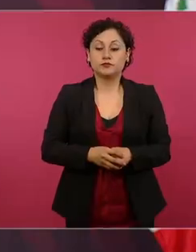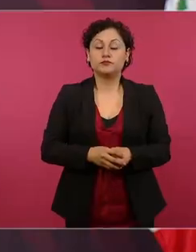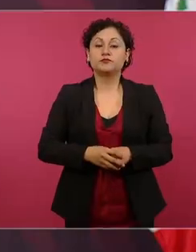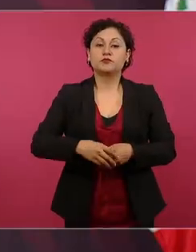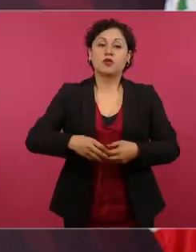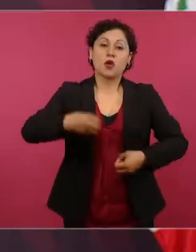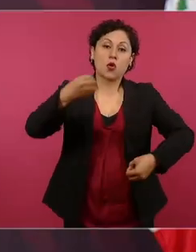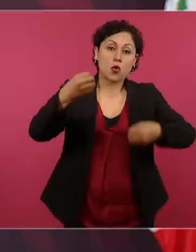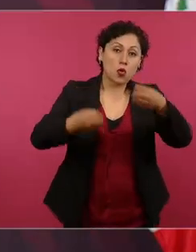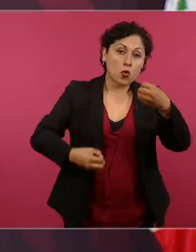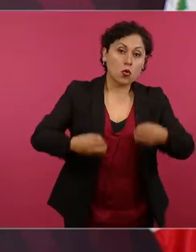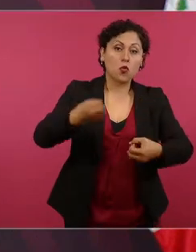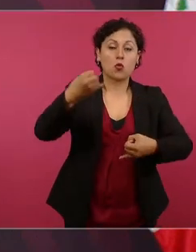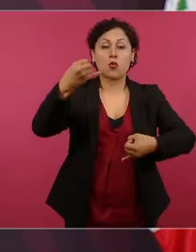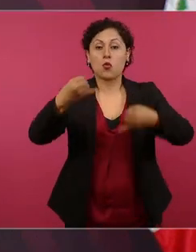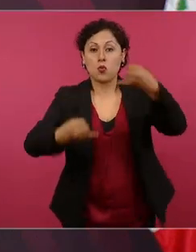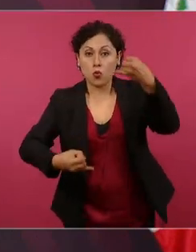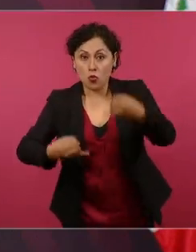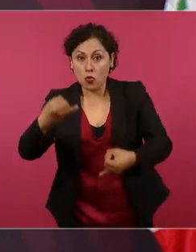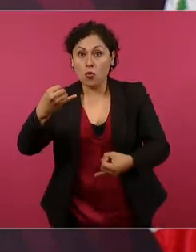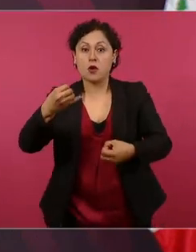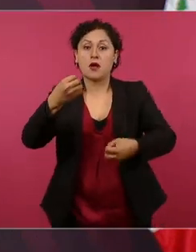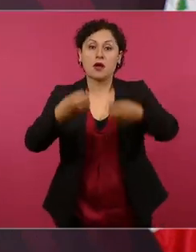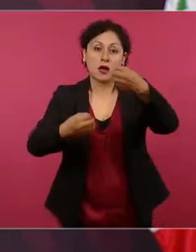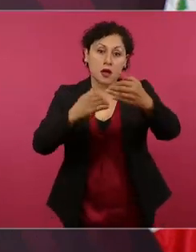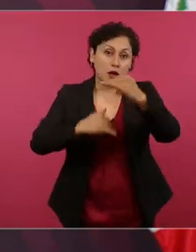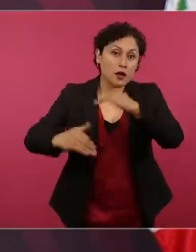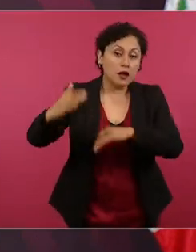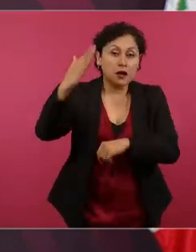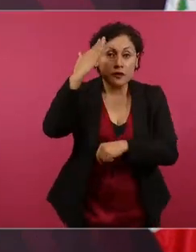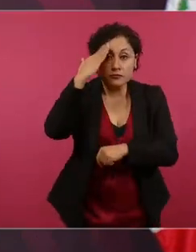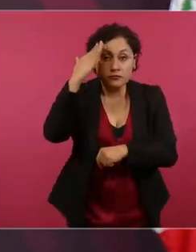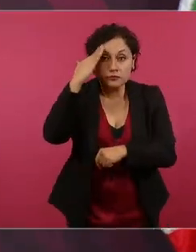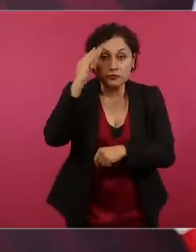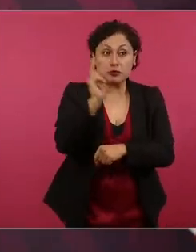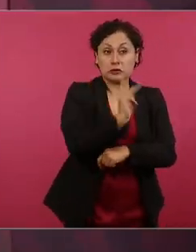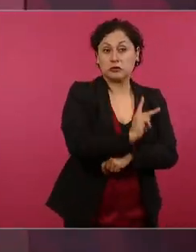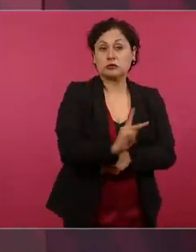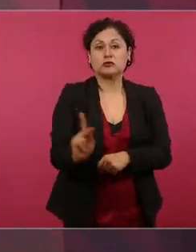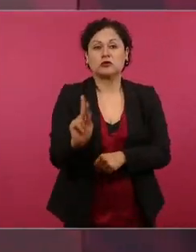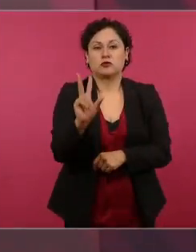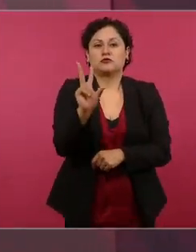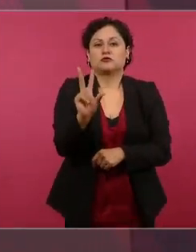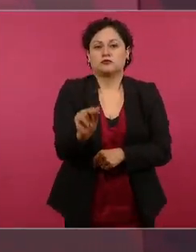jueces, magistrados, ministros, no todos,